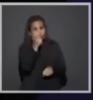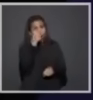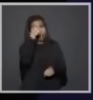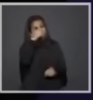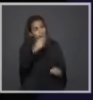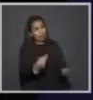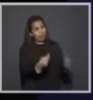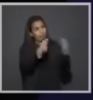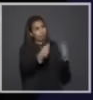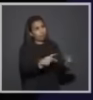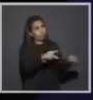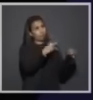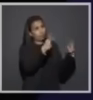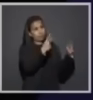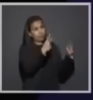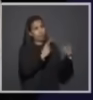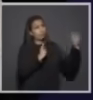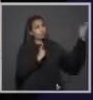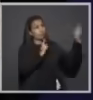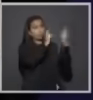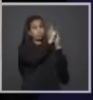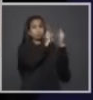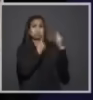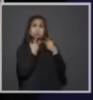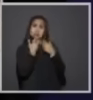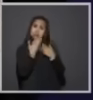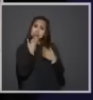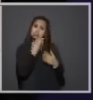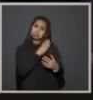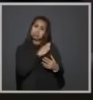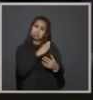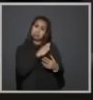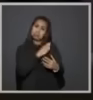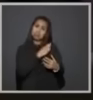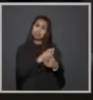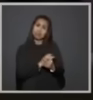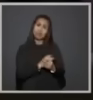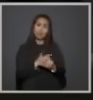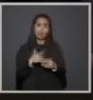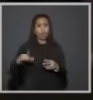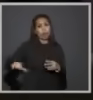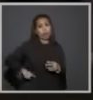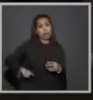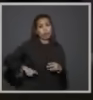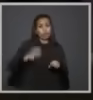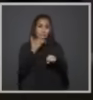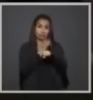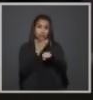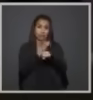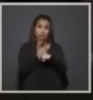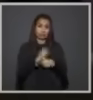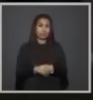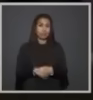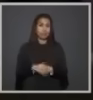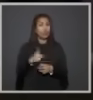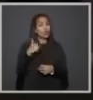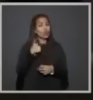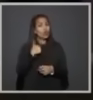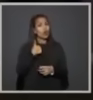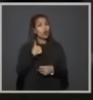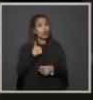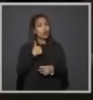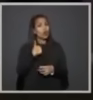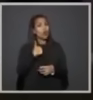sea, tenemos que mantener una muy buena relación con el gobierno de Estados Unidos. Voy a convencer